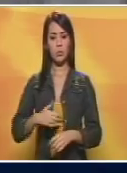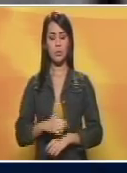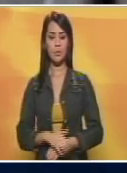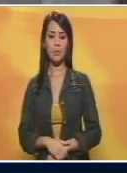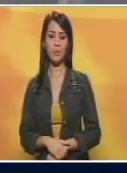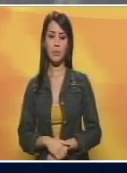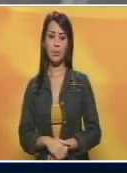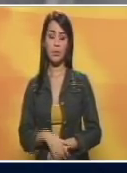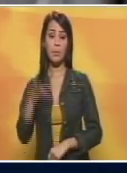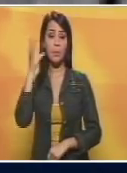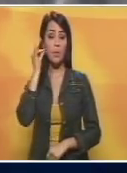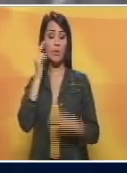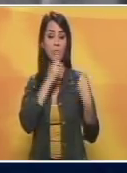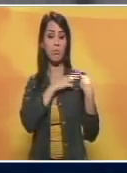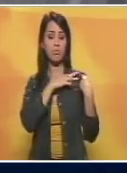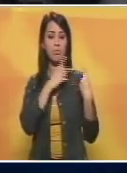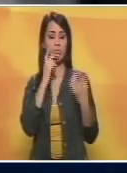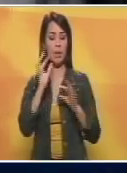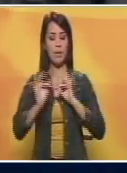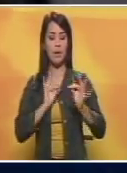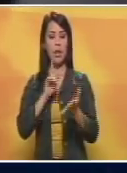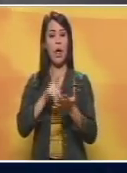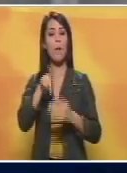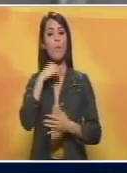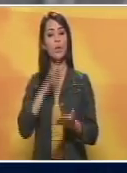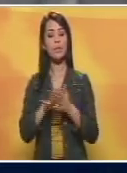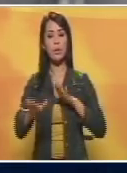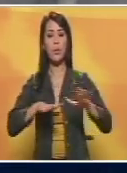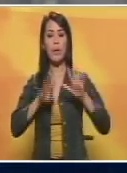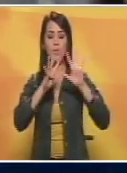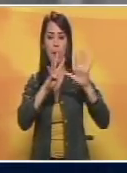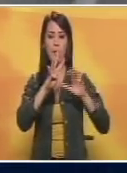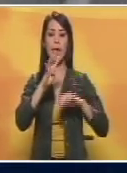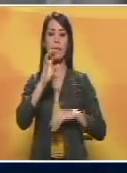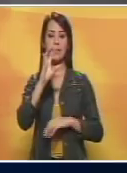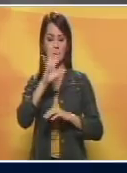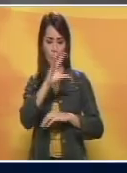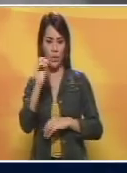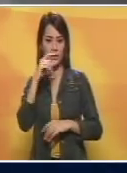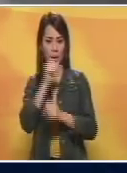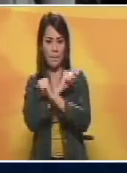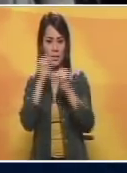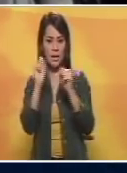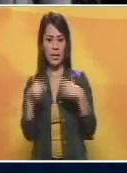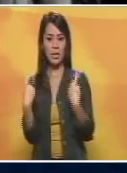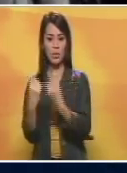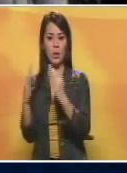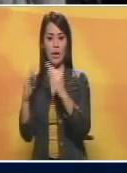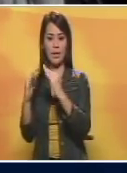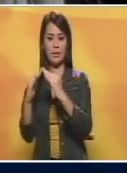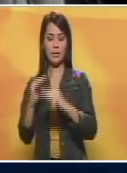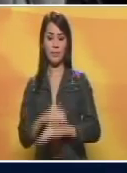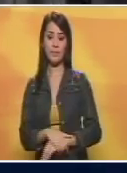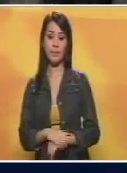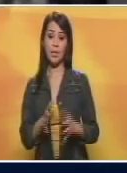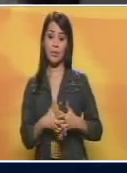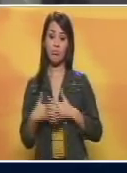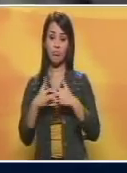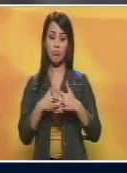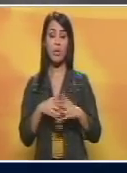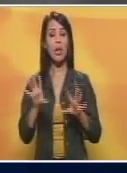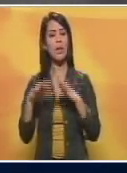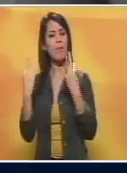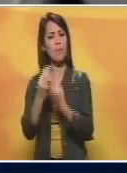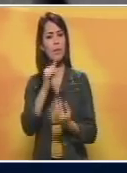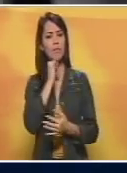representante de ariza confirmó que el artista murió este jueves a las 9 50 de la mañana en su residencia ubicada en niterói la familia expresó en un